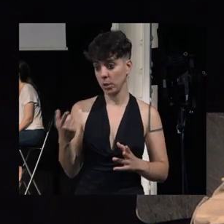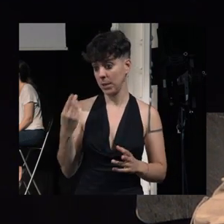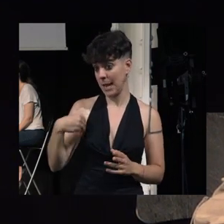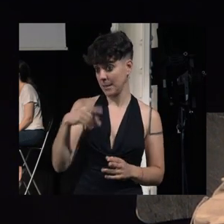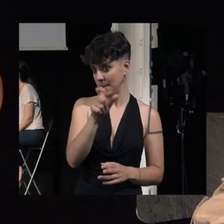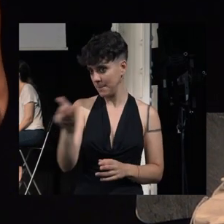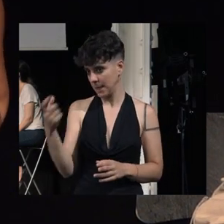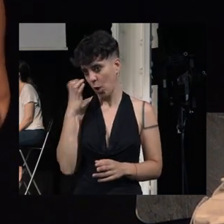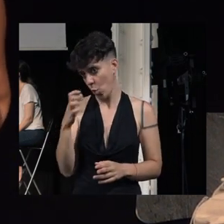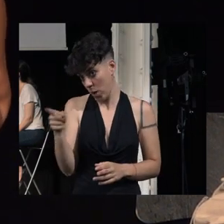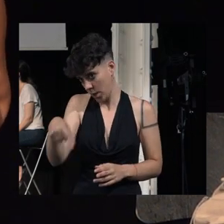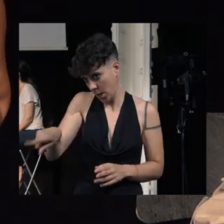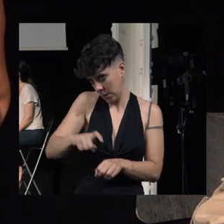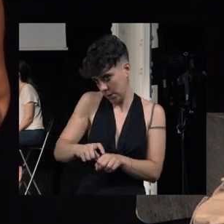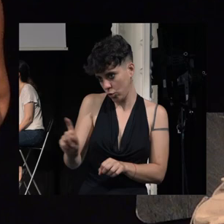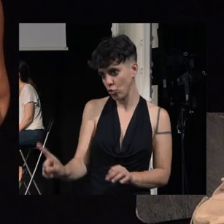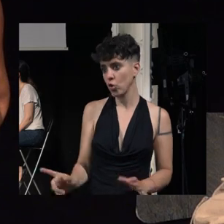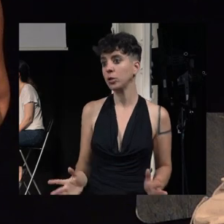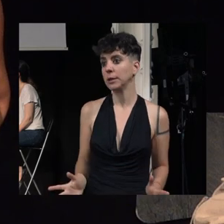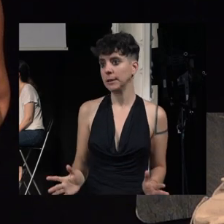Las mismas que tampoco son queer.